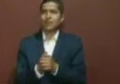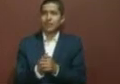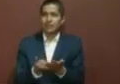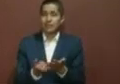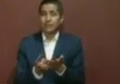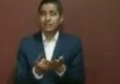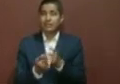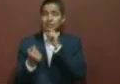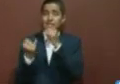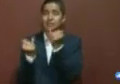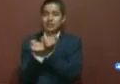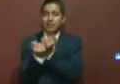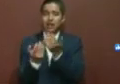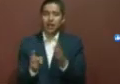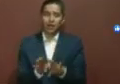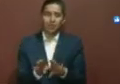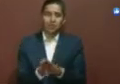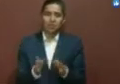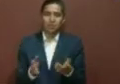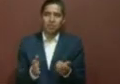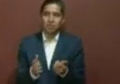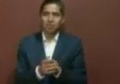y la generación de